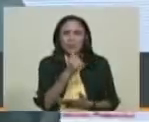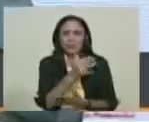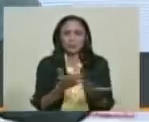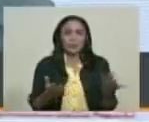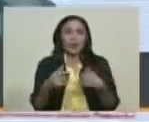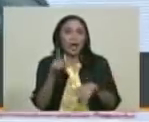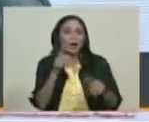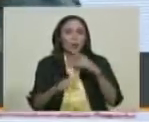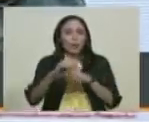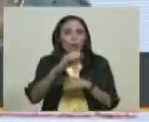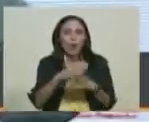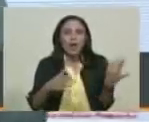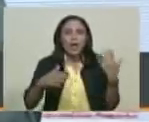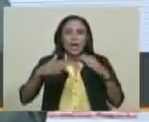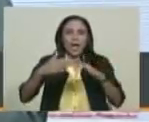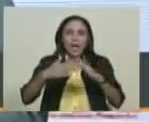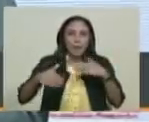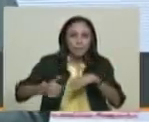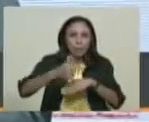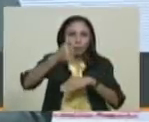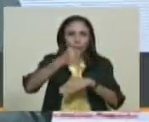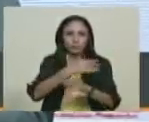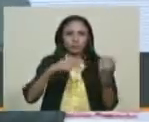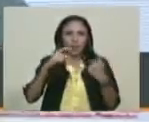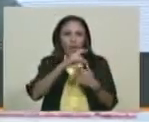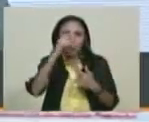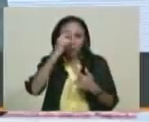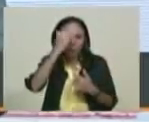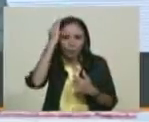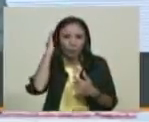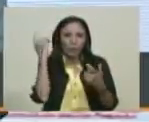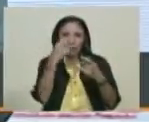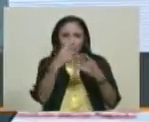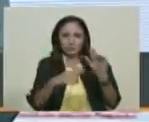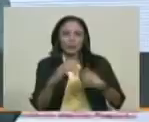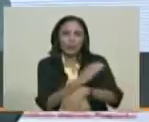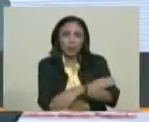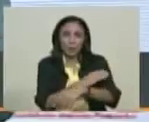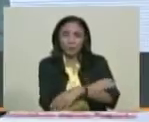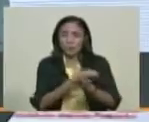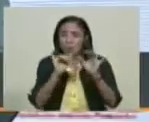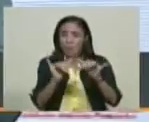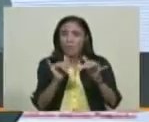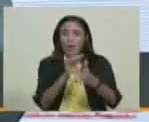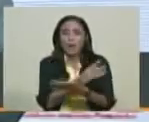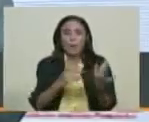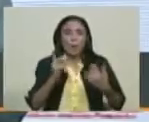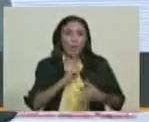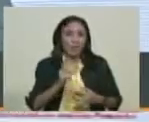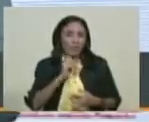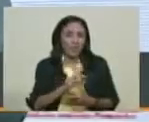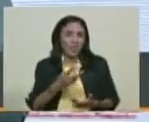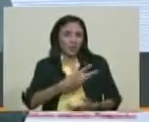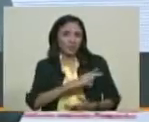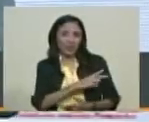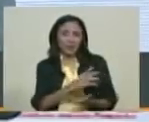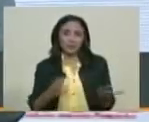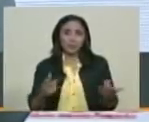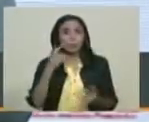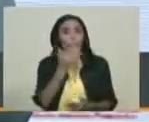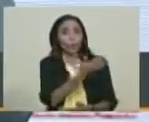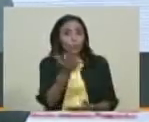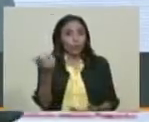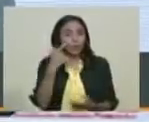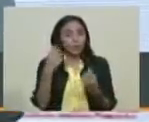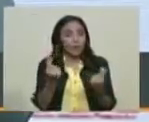MUP mintiendo a diario. Tienen que dar cuenta ustedes, restos de la MUP, se tienen que